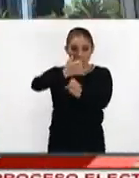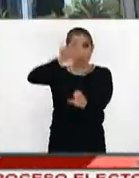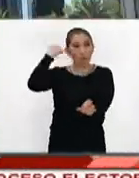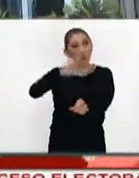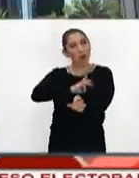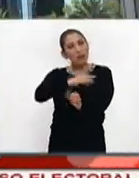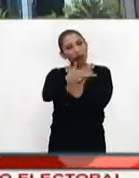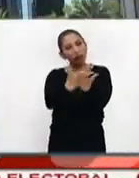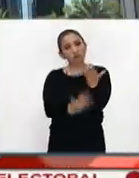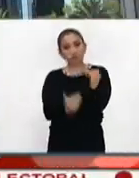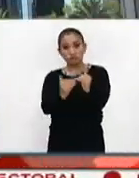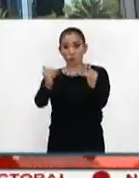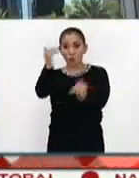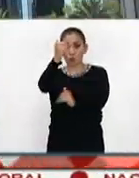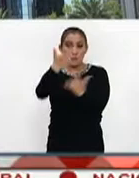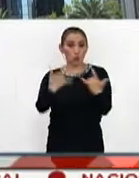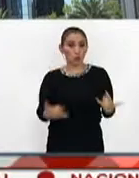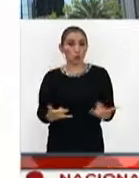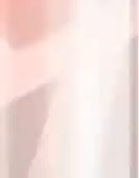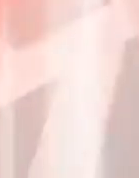podría registrar un nuevo récord.